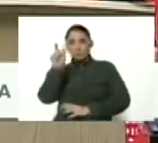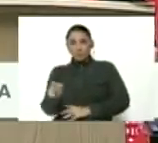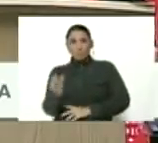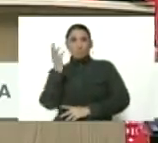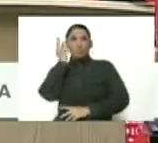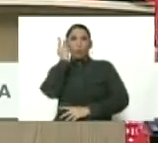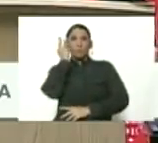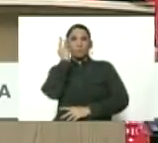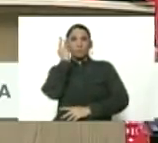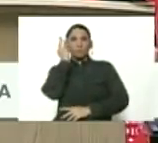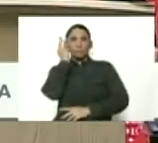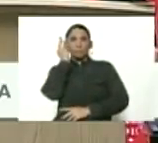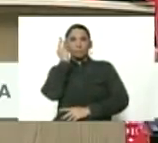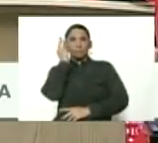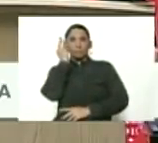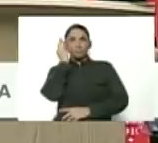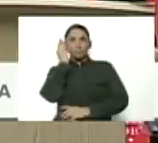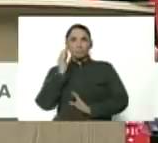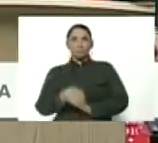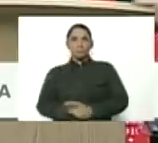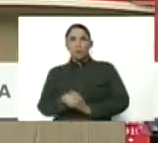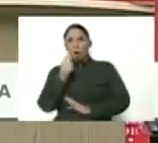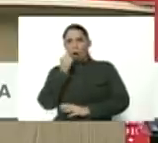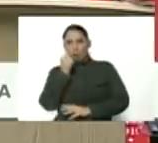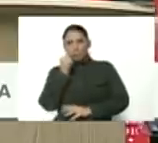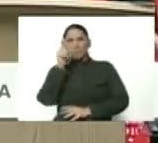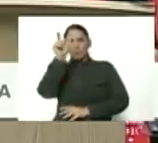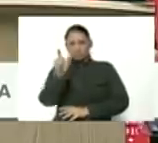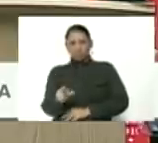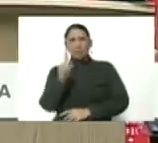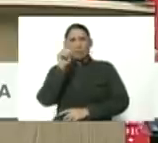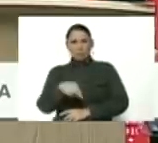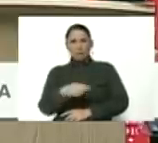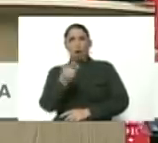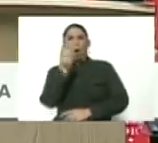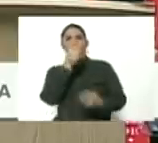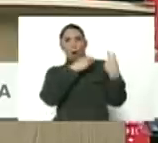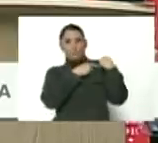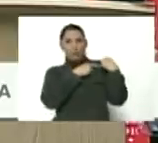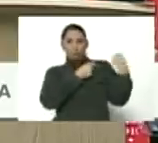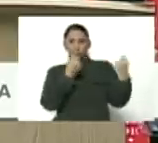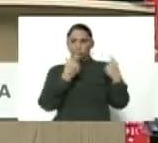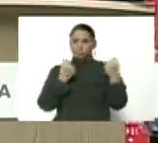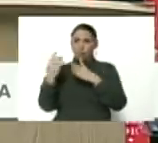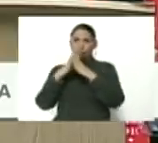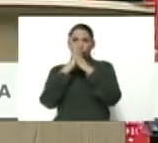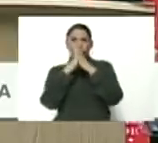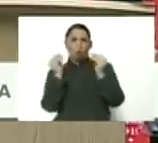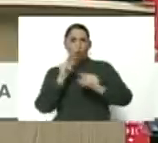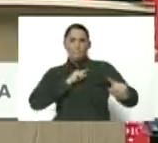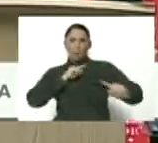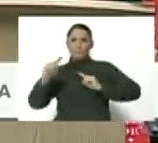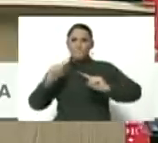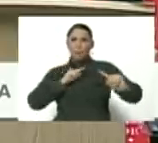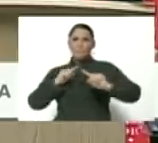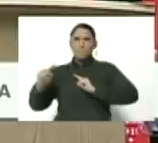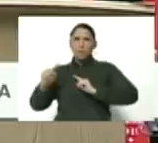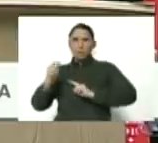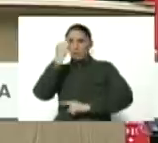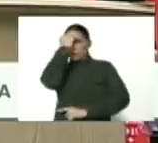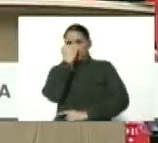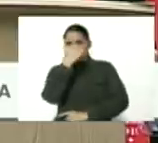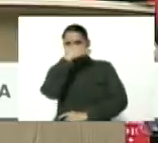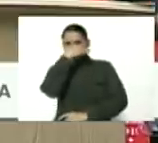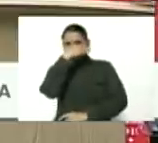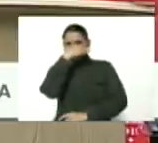Hernández, que fue capturado también como jefe logístico de toda la acción criminal de los